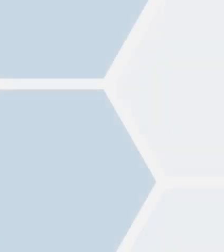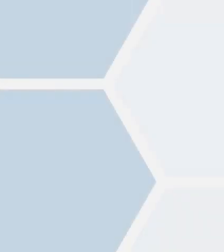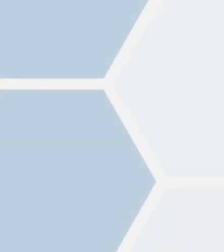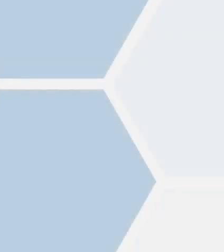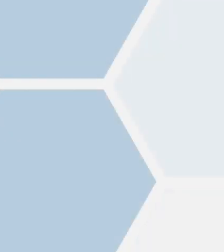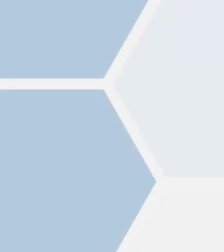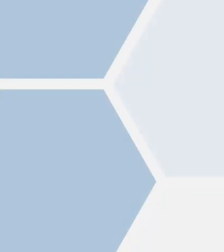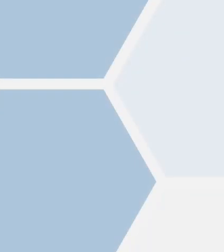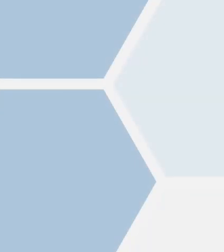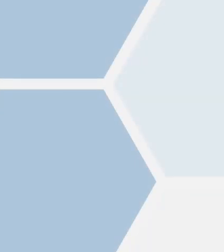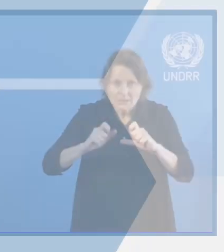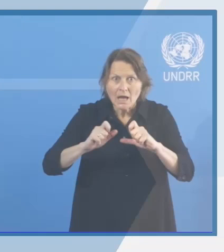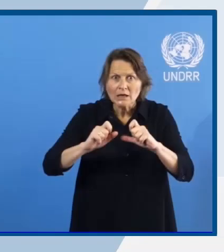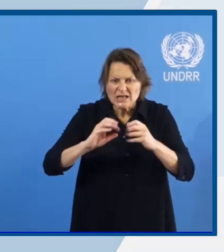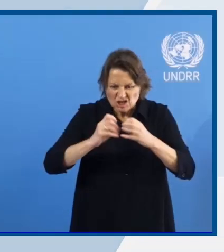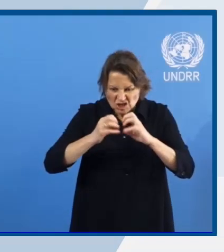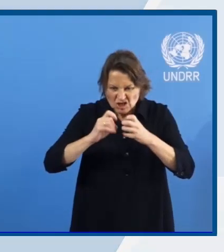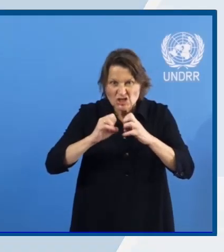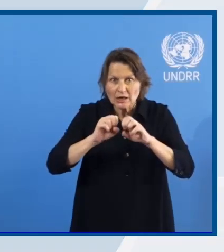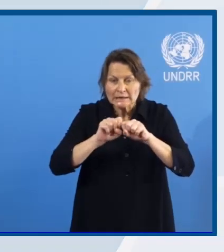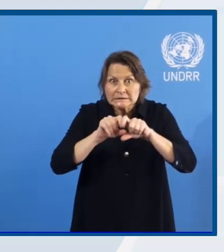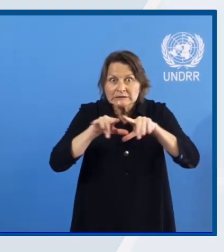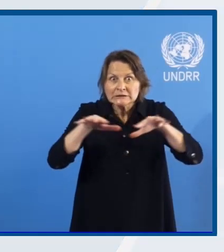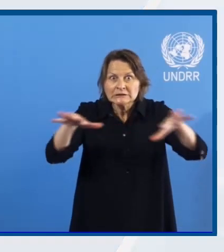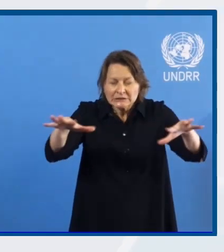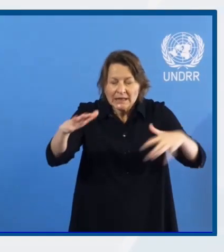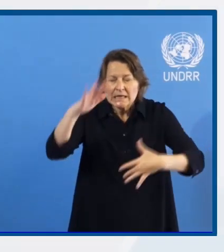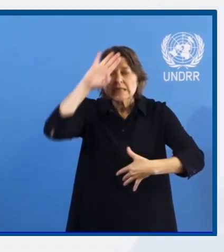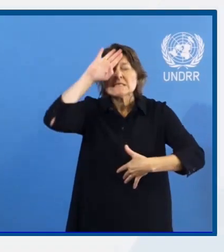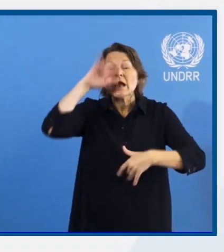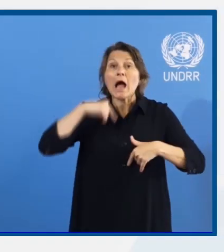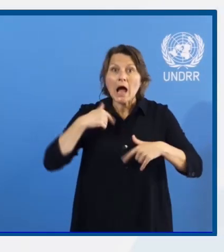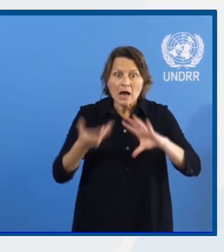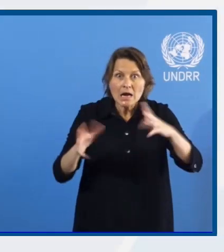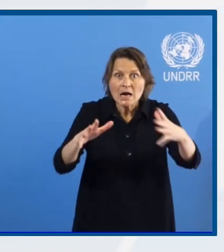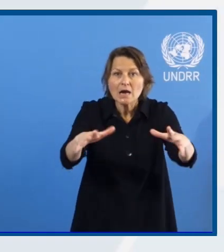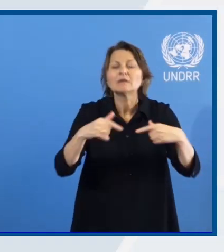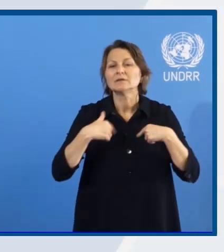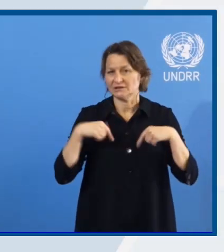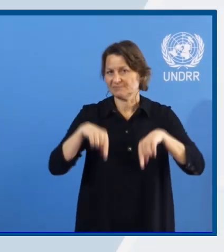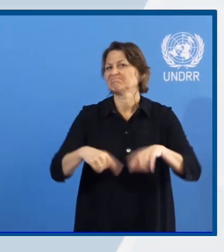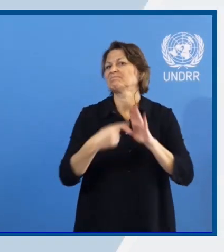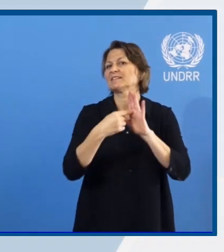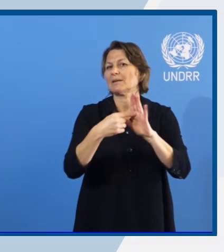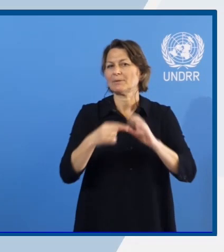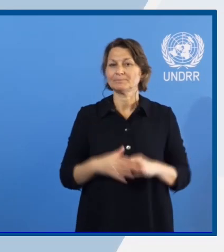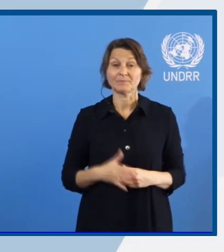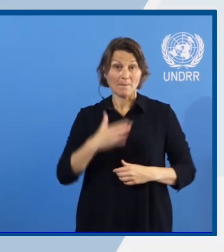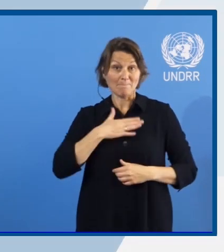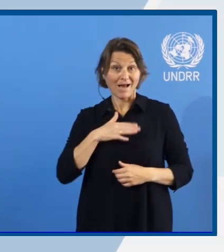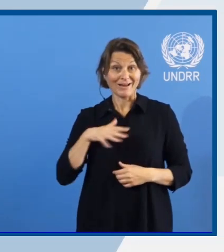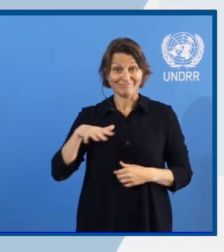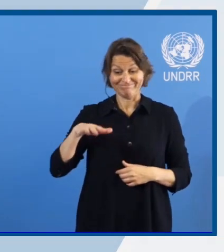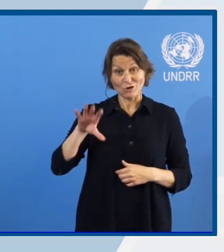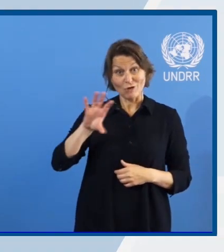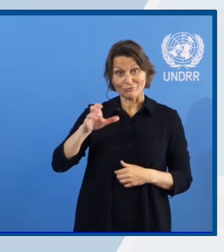es el que podría potenciar los mayores daños en términos de pérdidas a la economía. Entonces, a veces hay